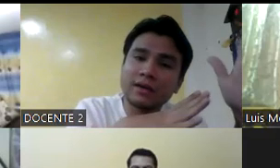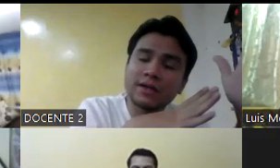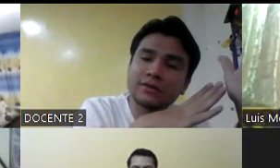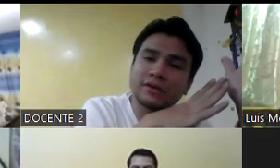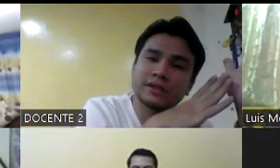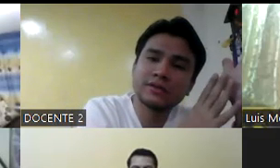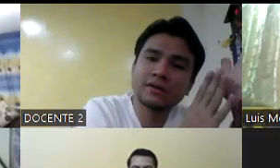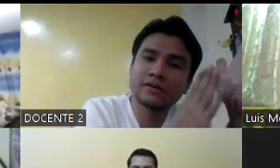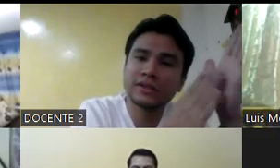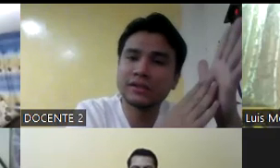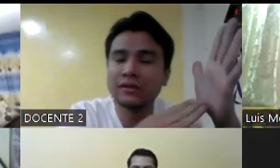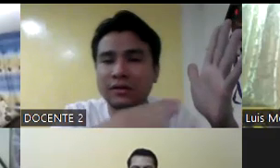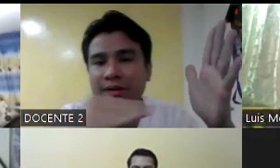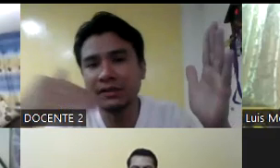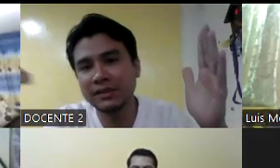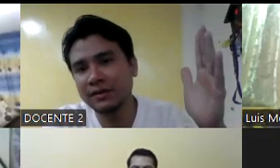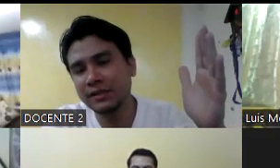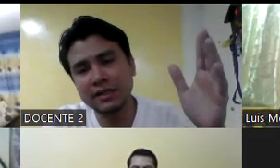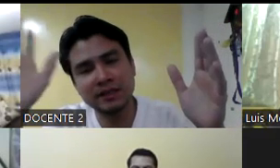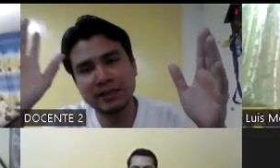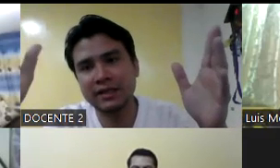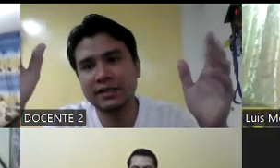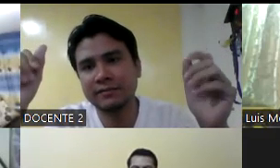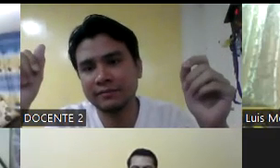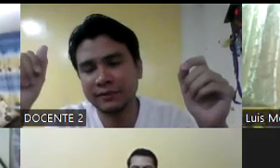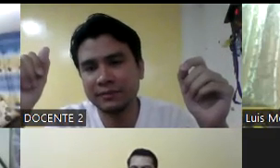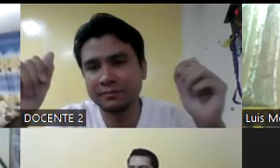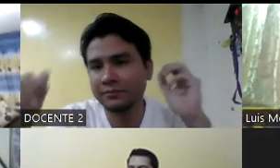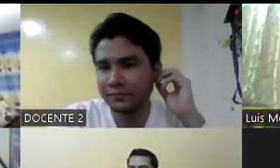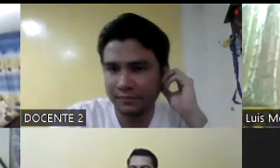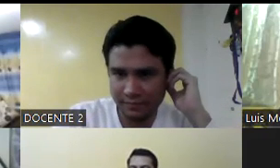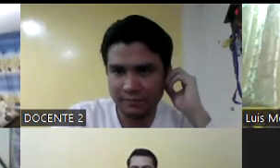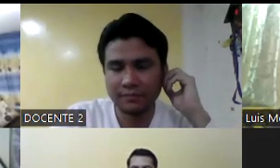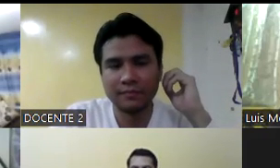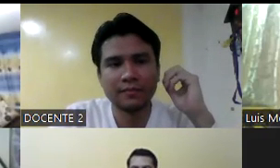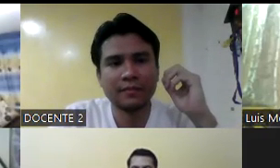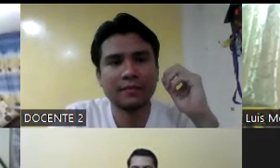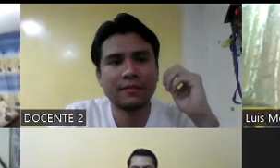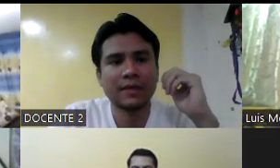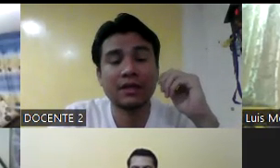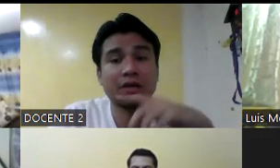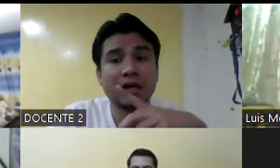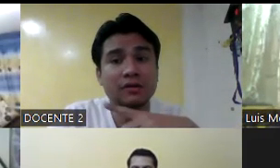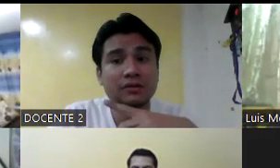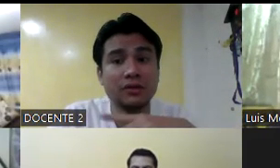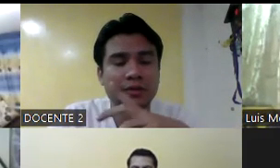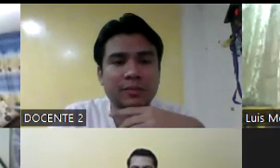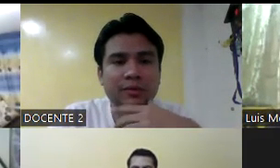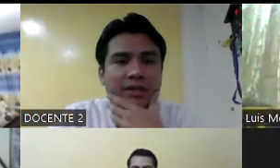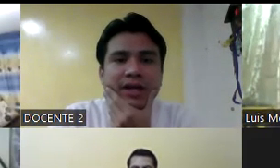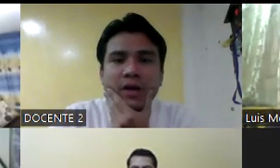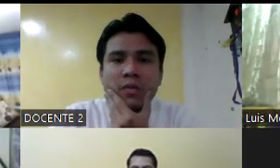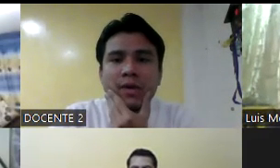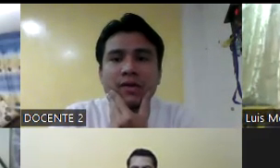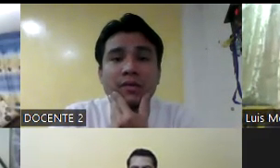vaya derivando con el psicólogo y si el psicólogo ve necesario el psiquiatra, ¿sí? ok. Y no dejarlo solo porque